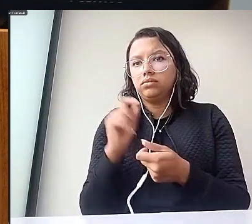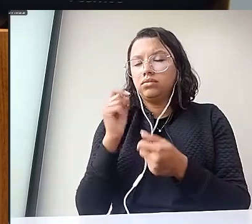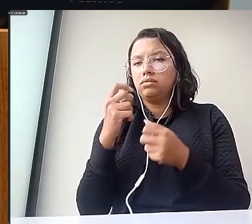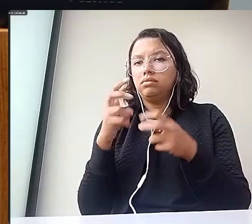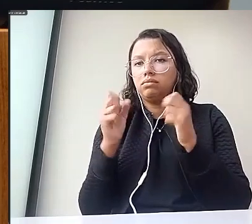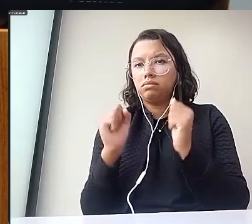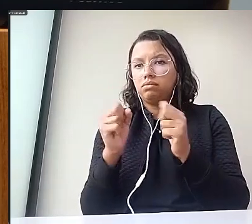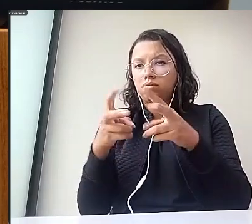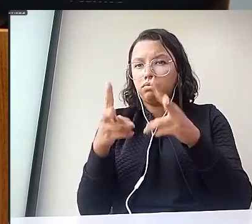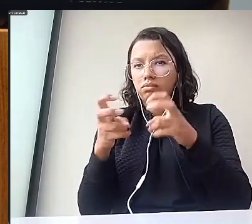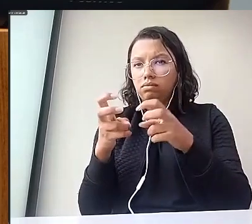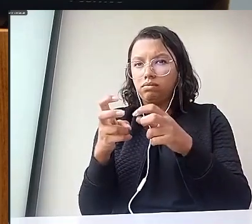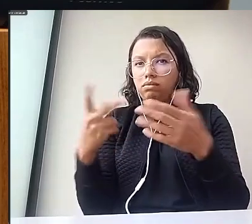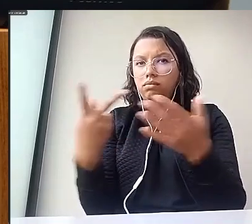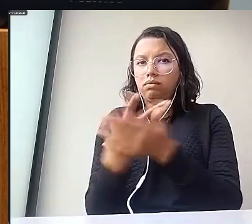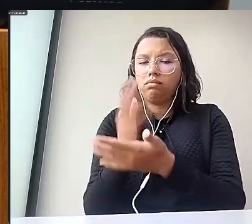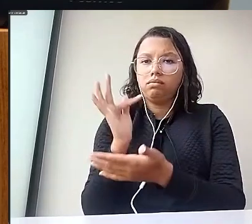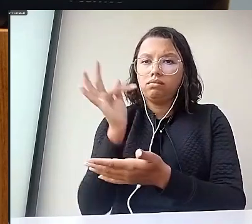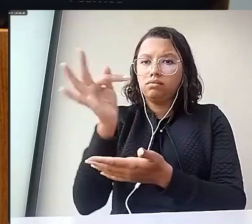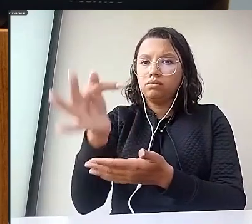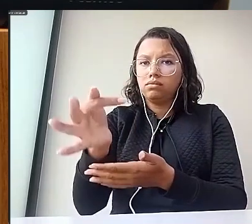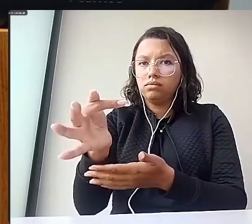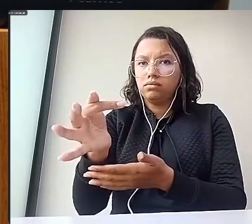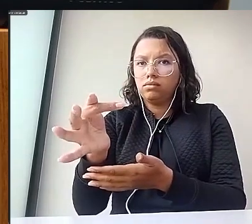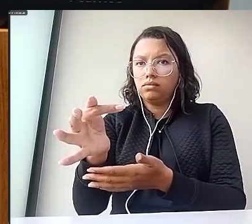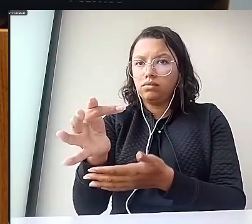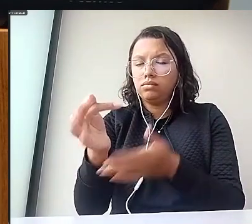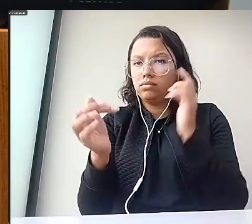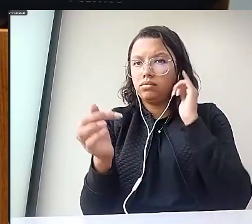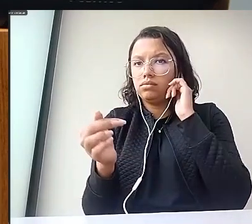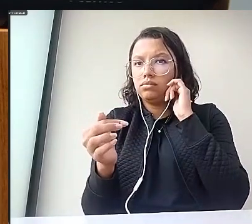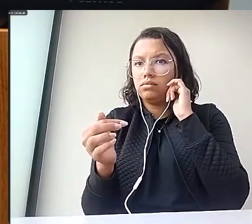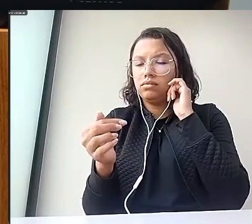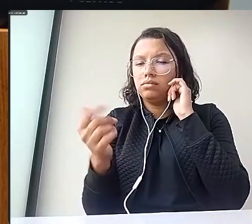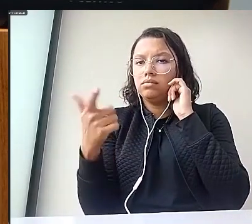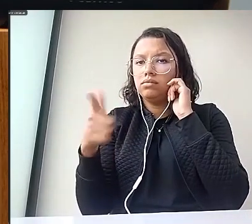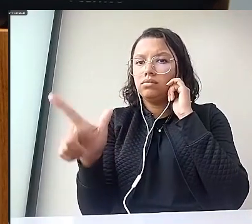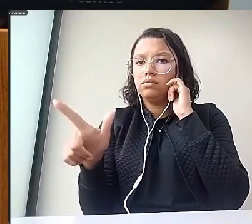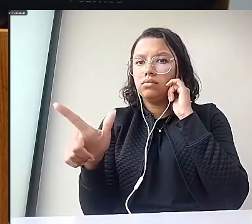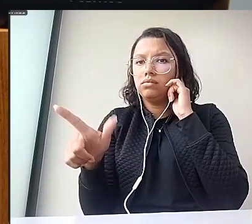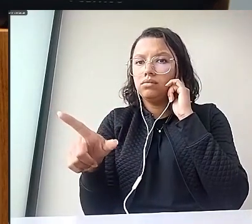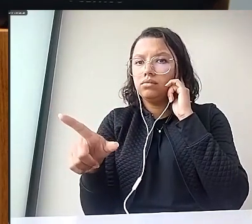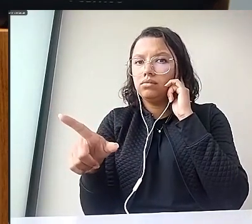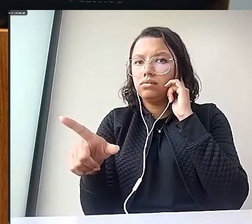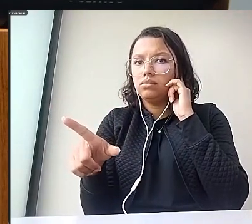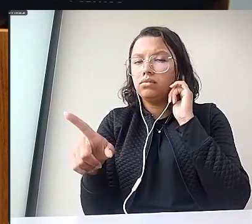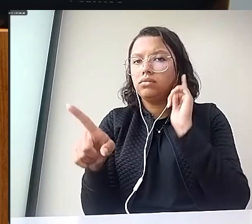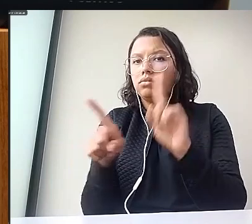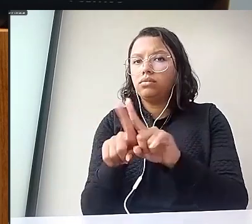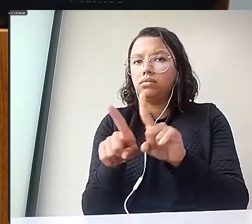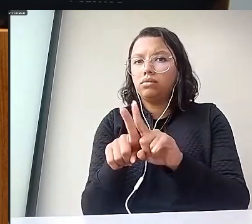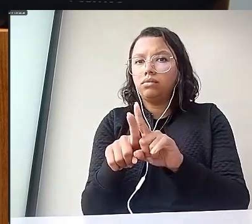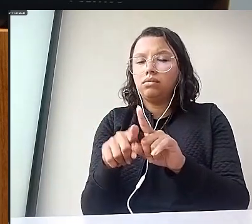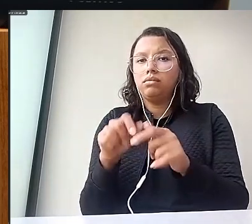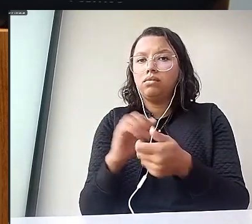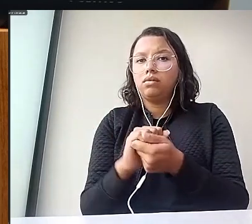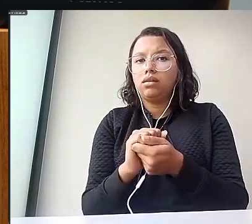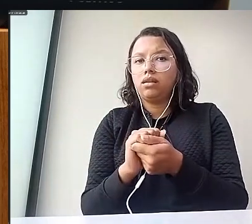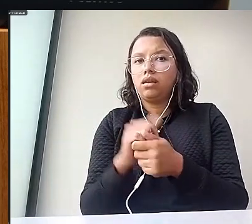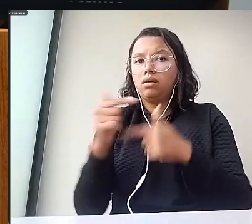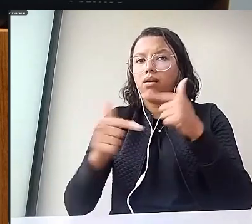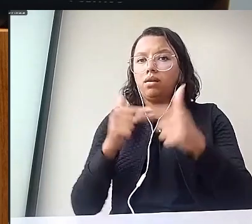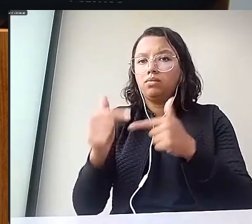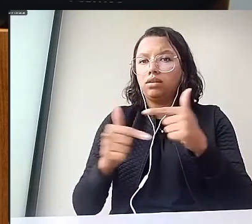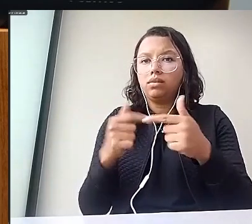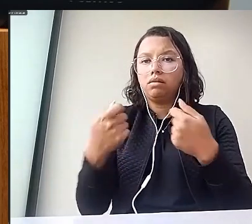en el futuro a lo que nosotros llamamos también un activismo sobre perspectiva